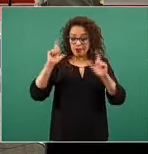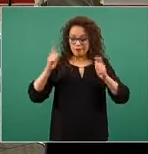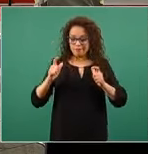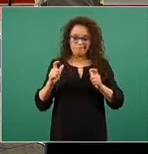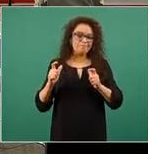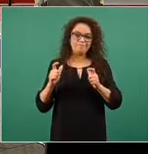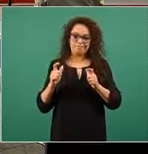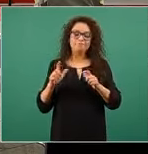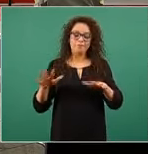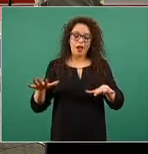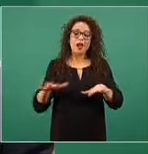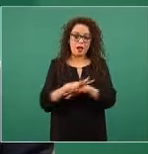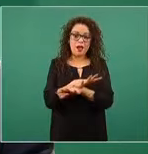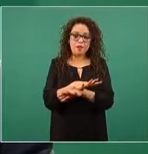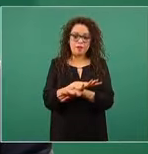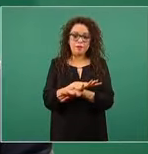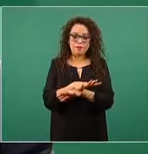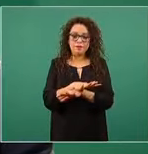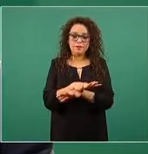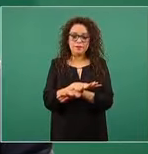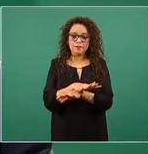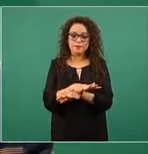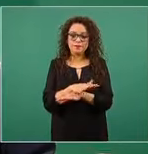situación. Todavía no es